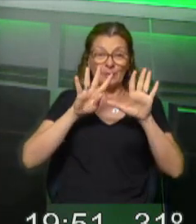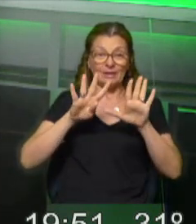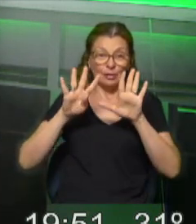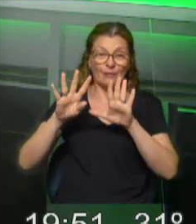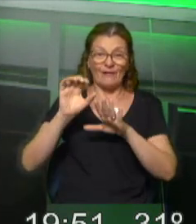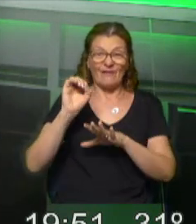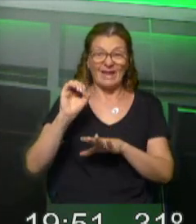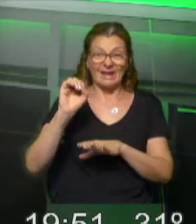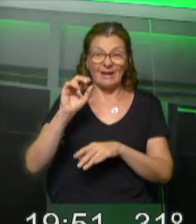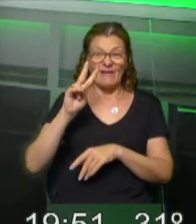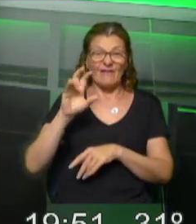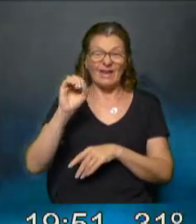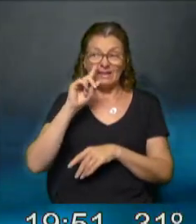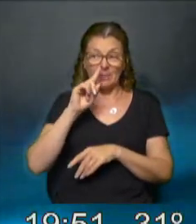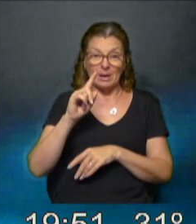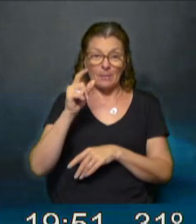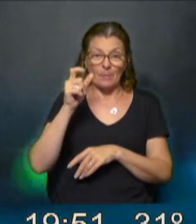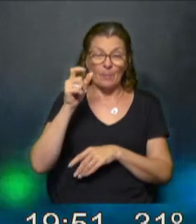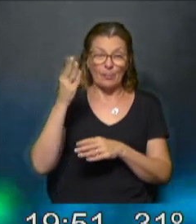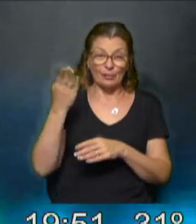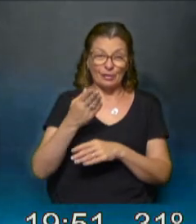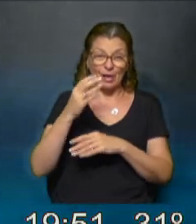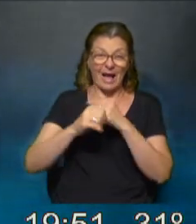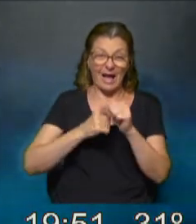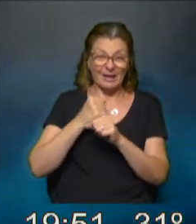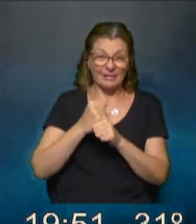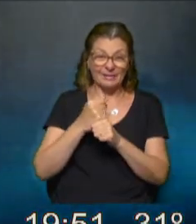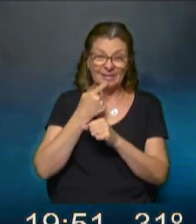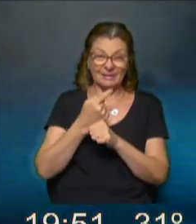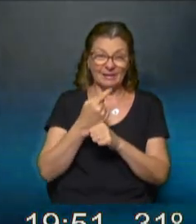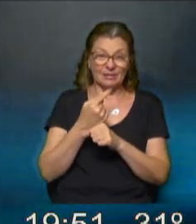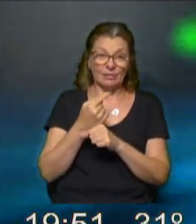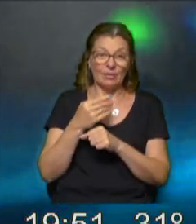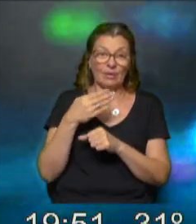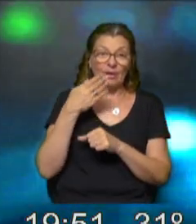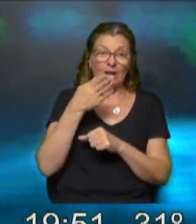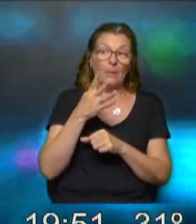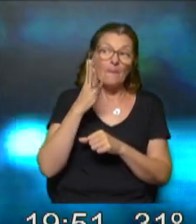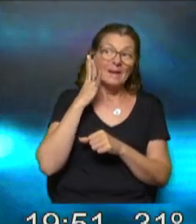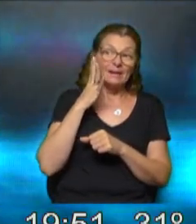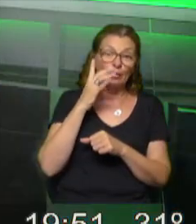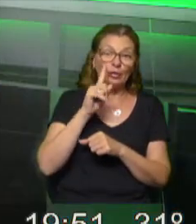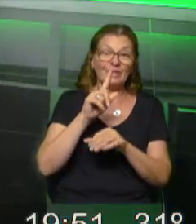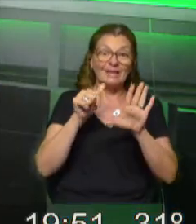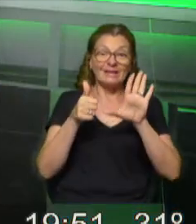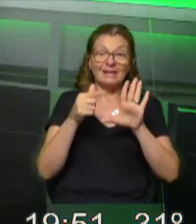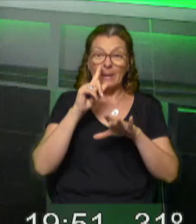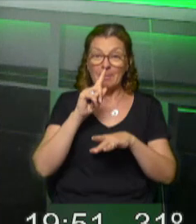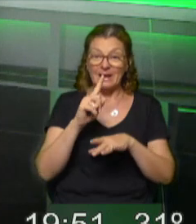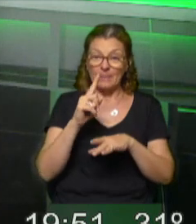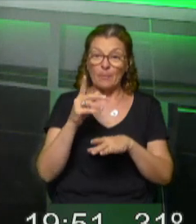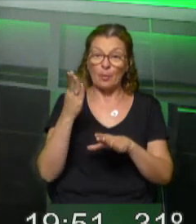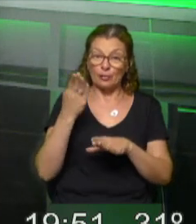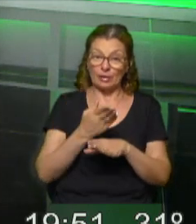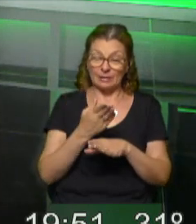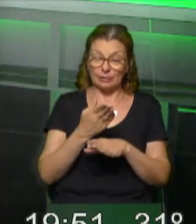20% anual mi ley se refirió a que hay un riesgo de ir hacia 16000 sí Y de alguna manera es este segundo episodio